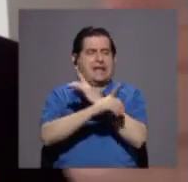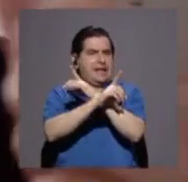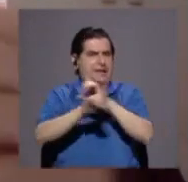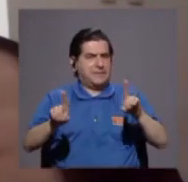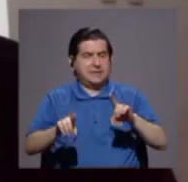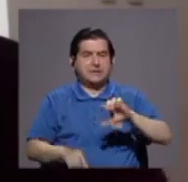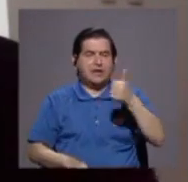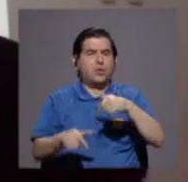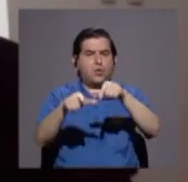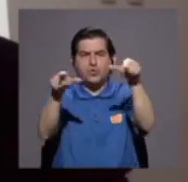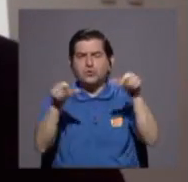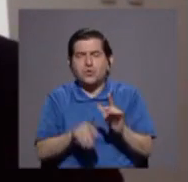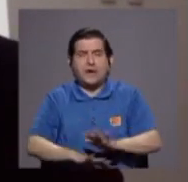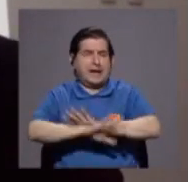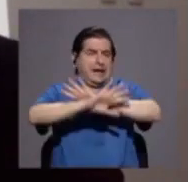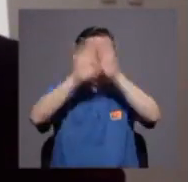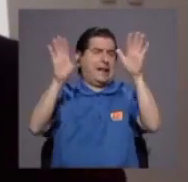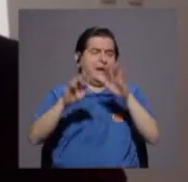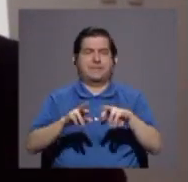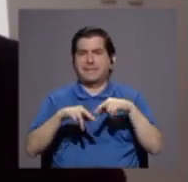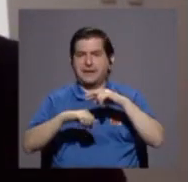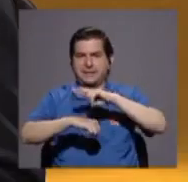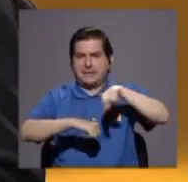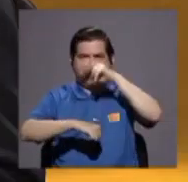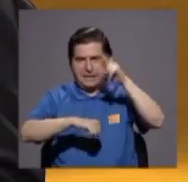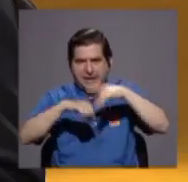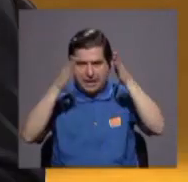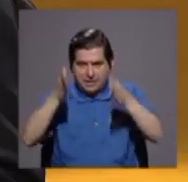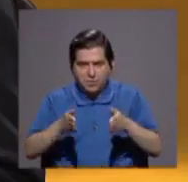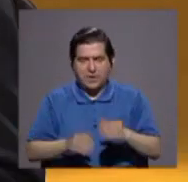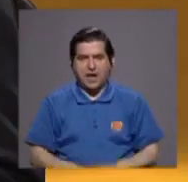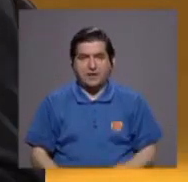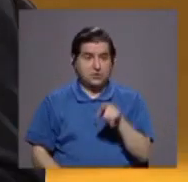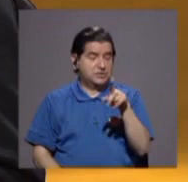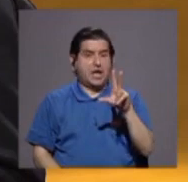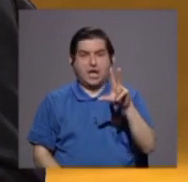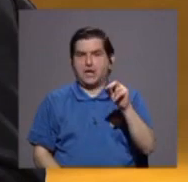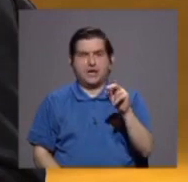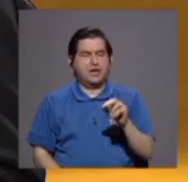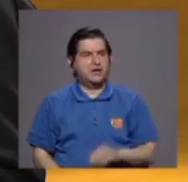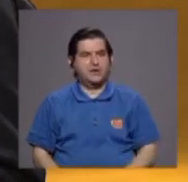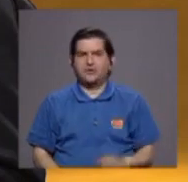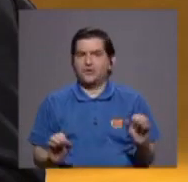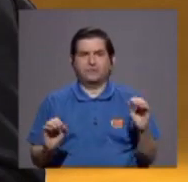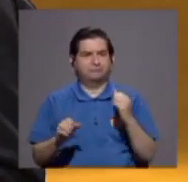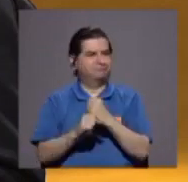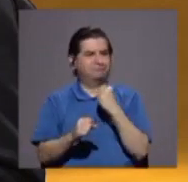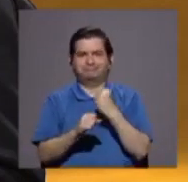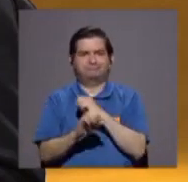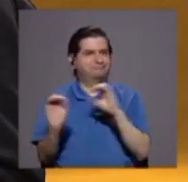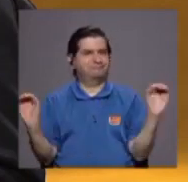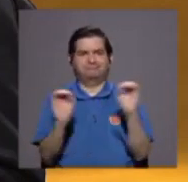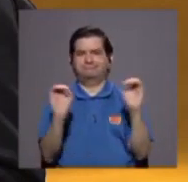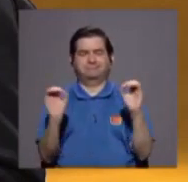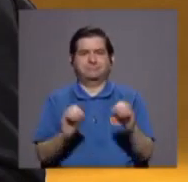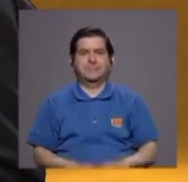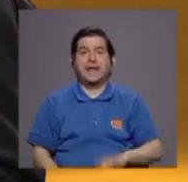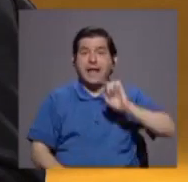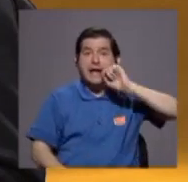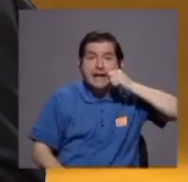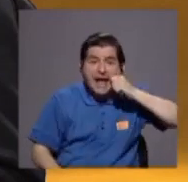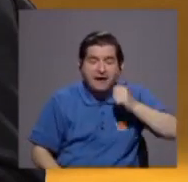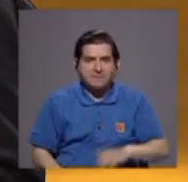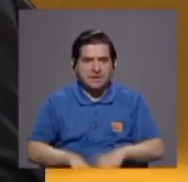y hay estados que son claramente republicanos. Ahí prácticamente no hay nada que hacer. La clave son